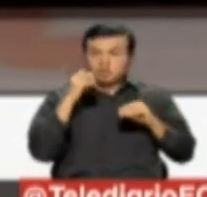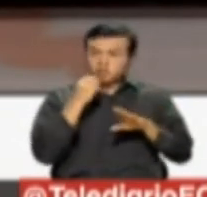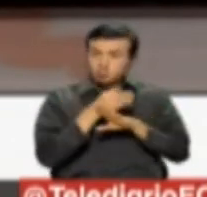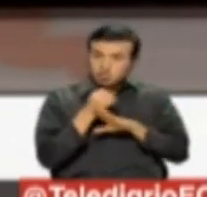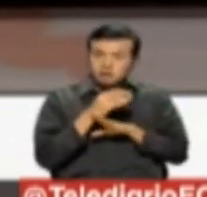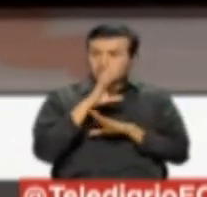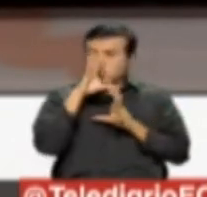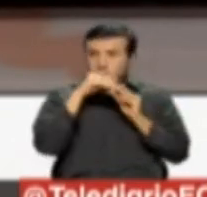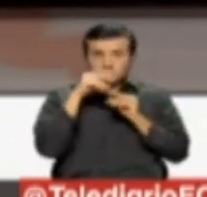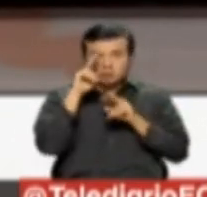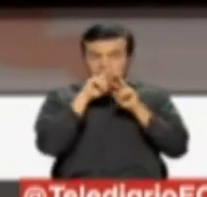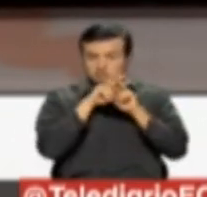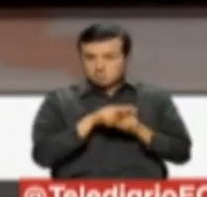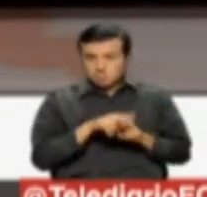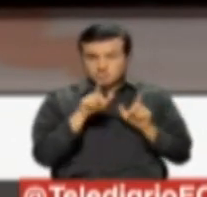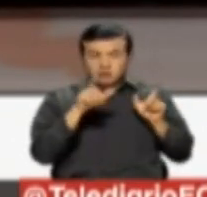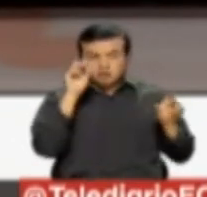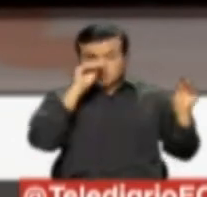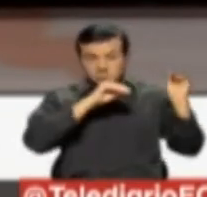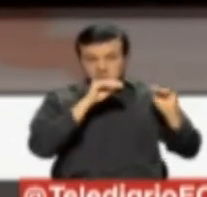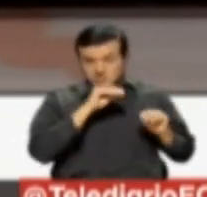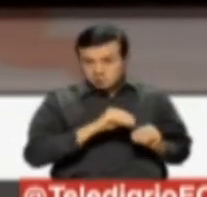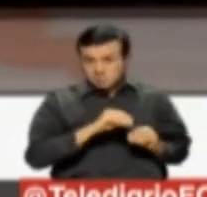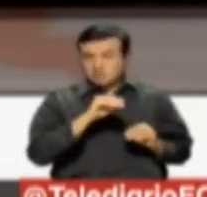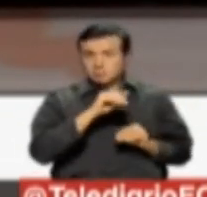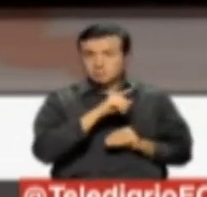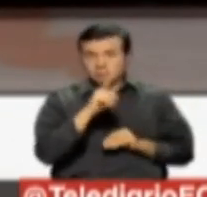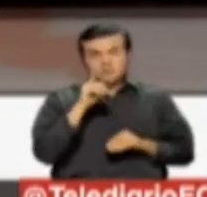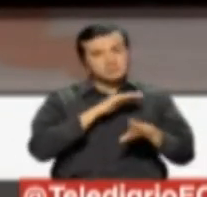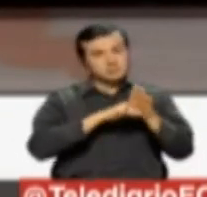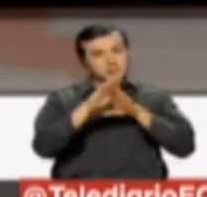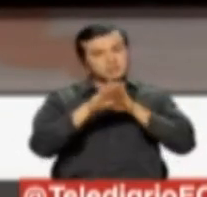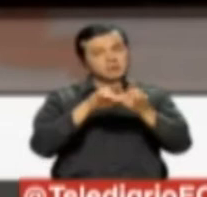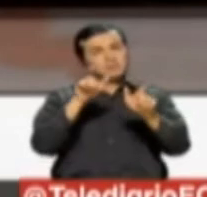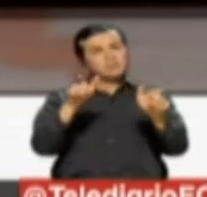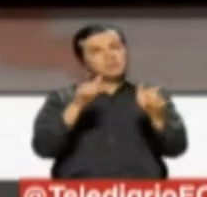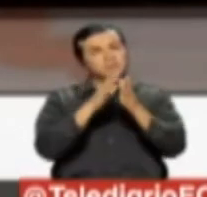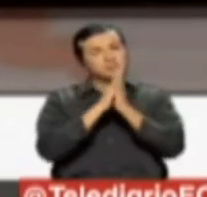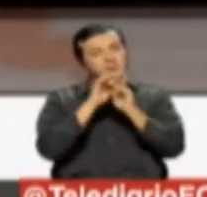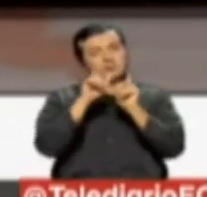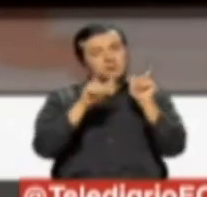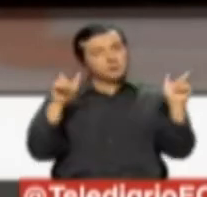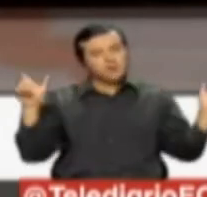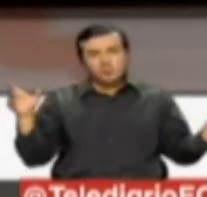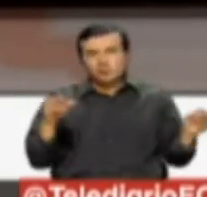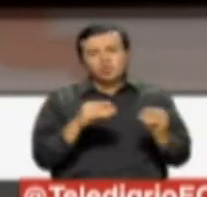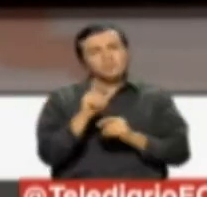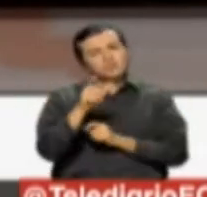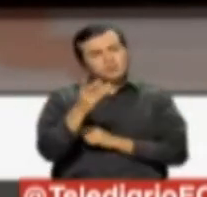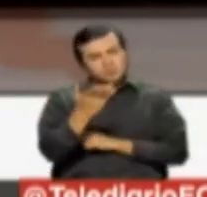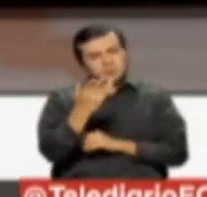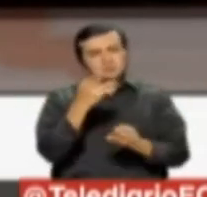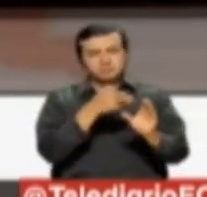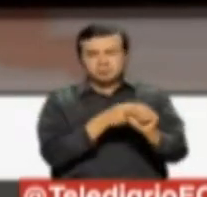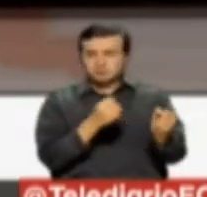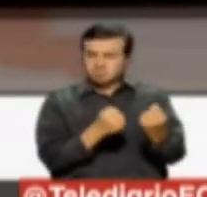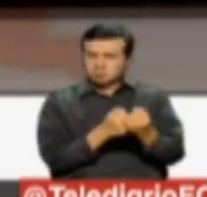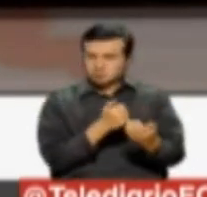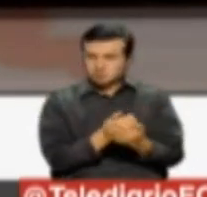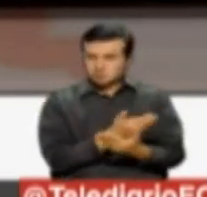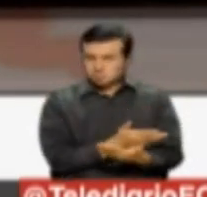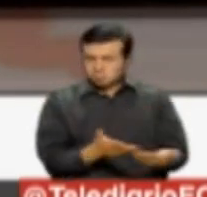de los aportes que ha presentado a la ciudadanía que por cierto los invito a toda la ciudadanía a todos los sectores para que se involucren en este tema